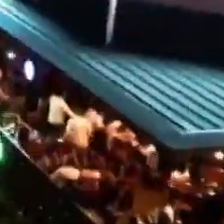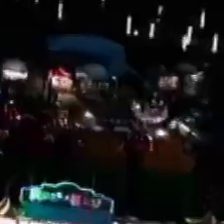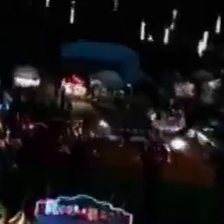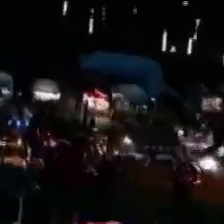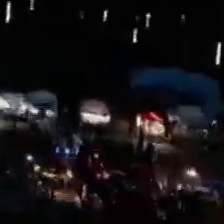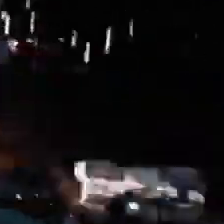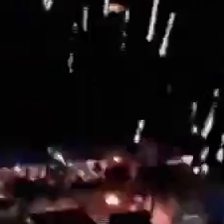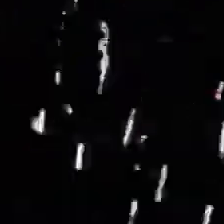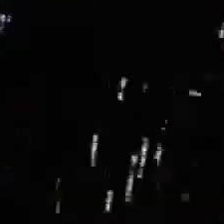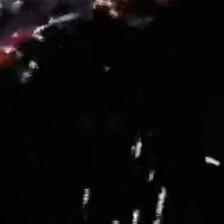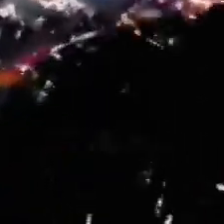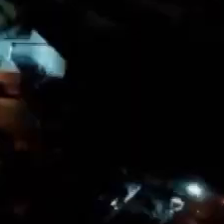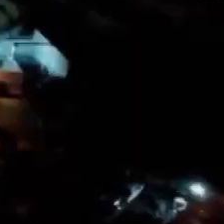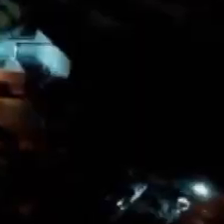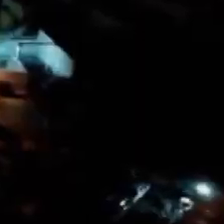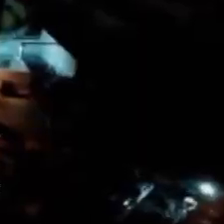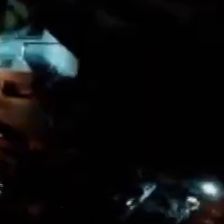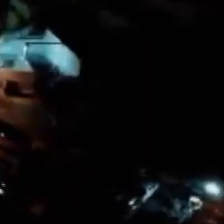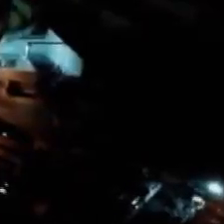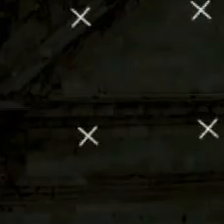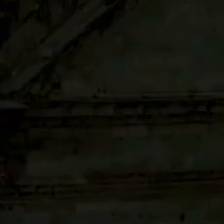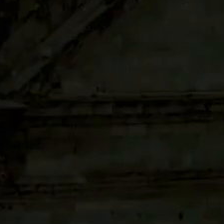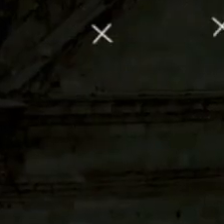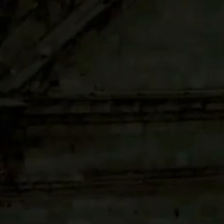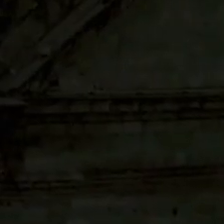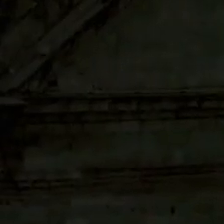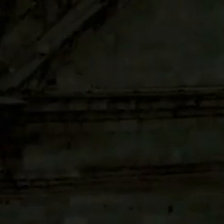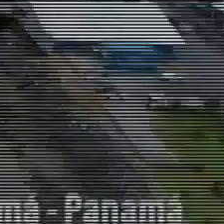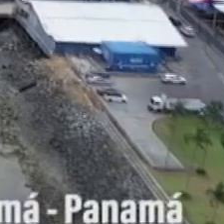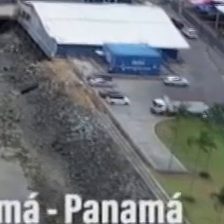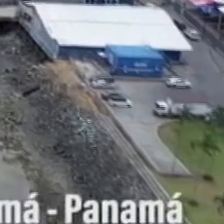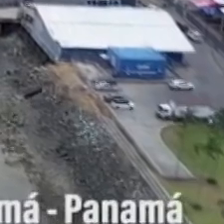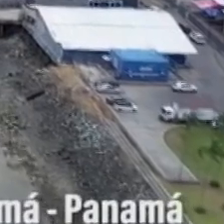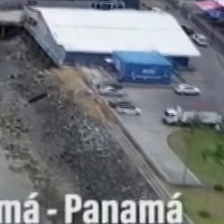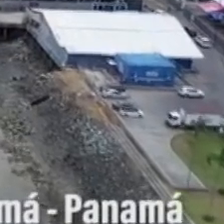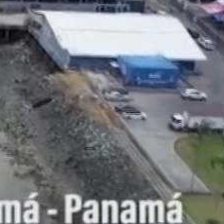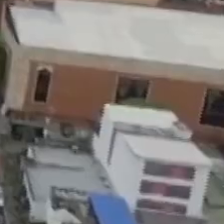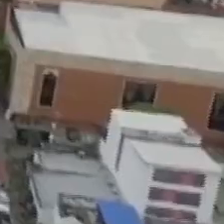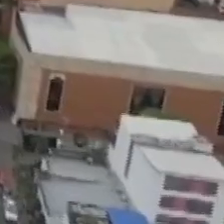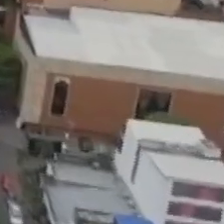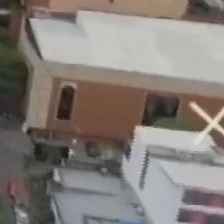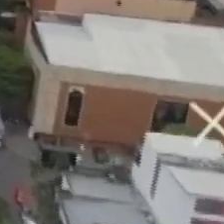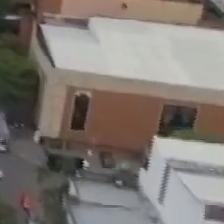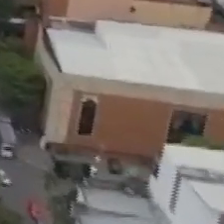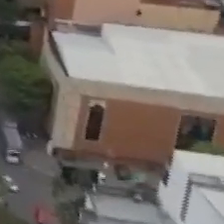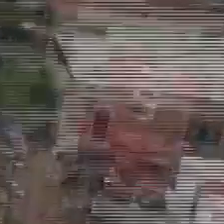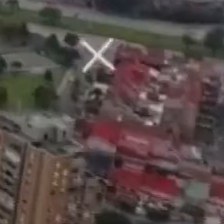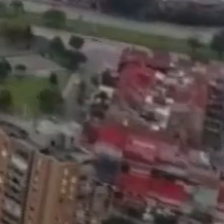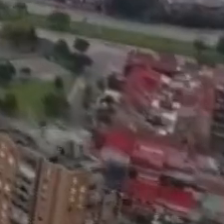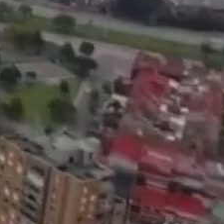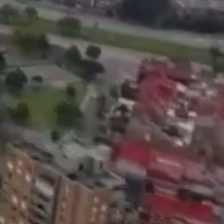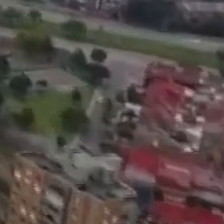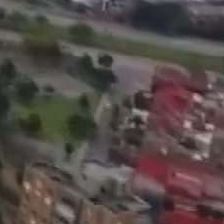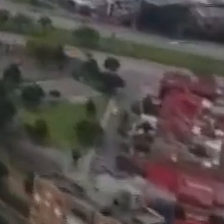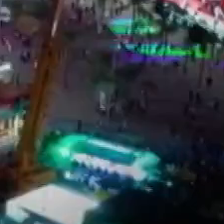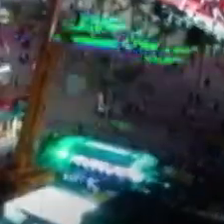Disfrute de documentales especiales en diferentes temas en julio, por 13, Costa Rica